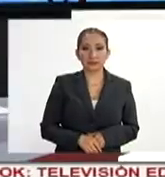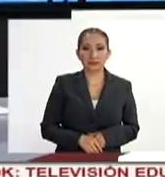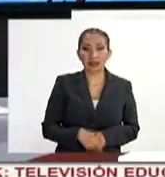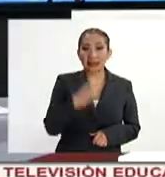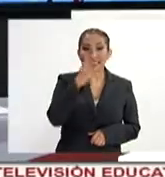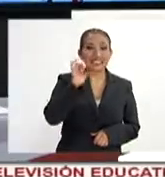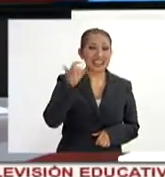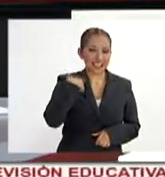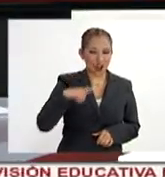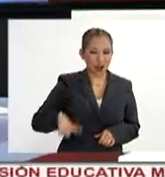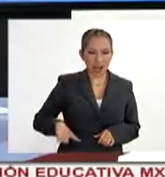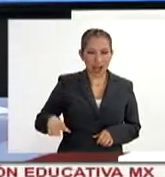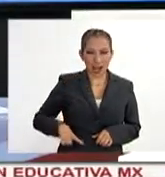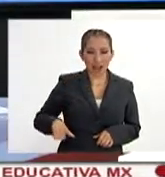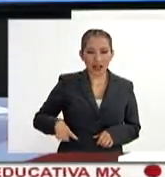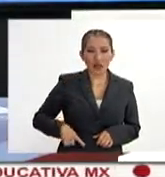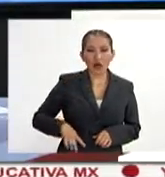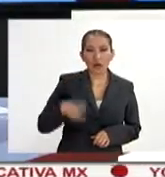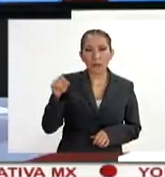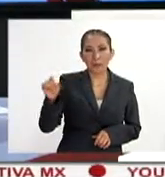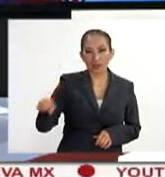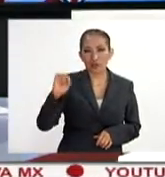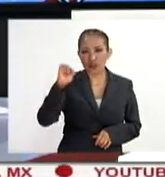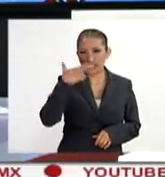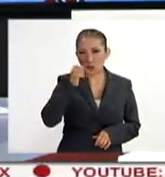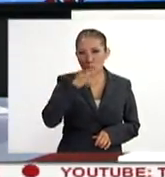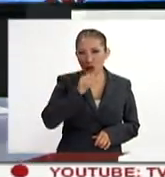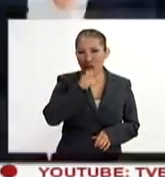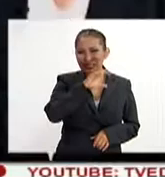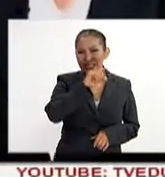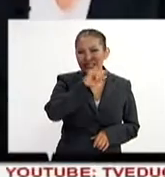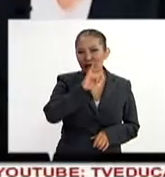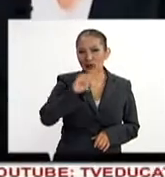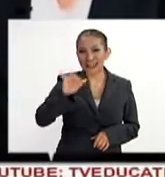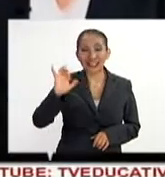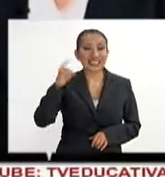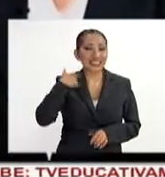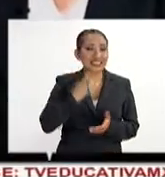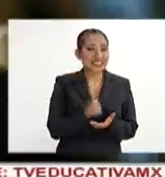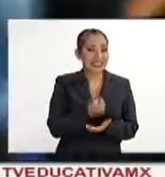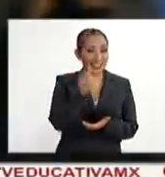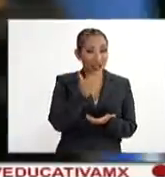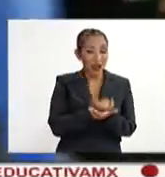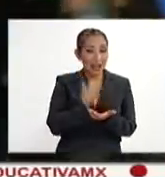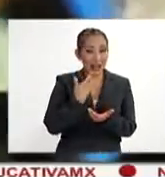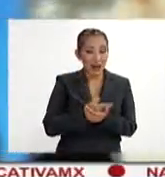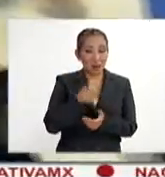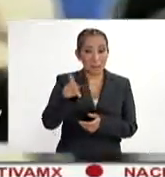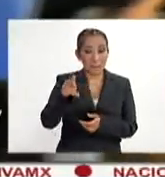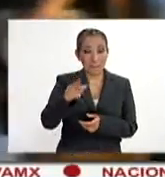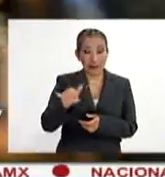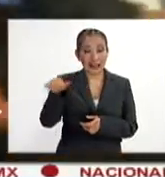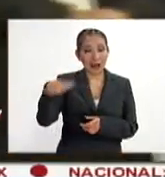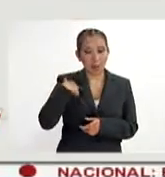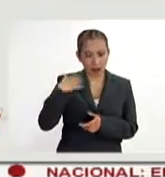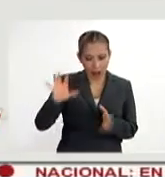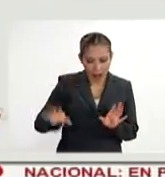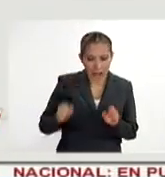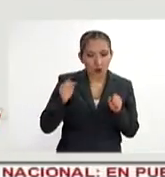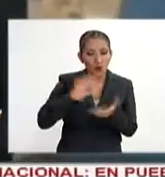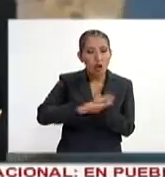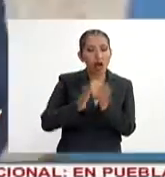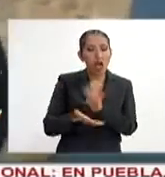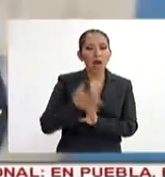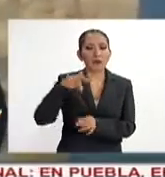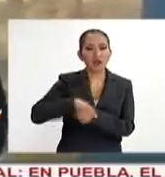3 exfuncionarios de administración del gobernador de Chihuahua, César Duarte, y el extesorero del PRI en el estado fueron vinculados a proceso por delitos